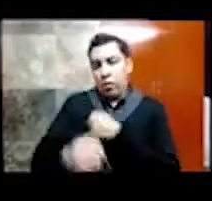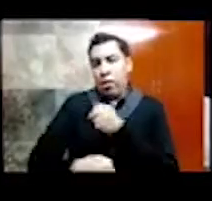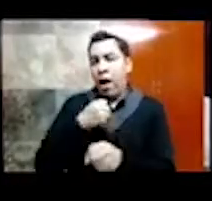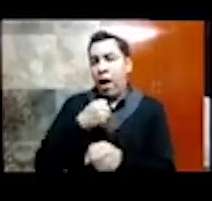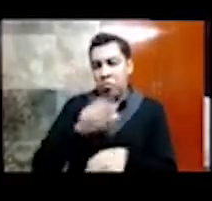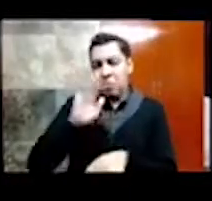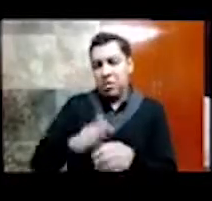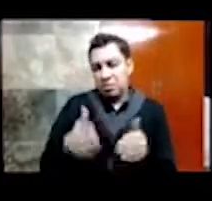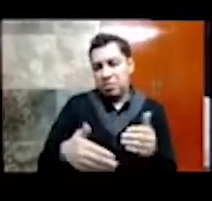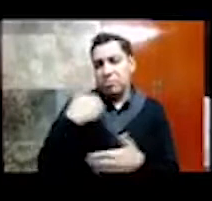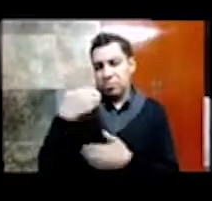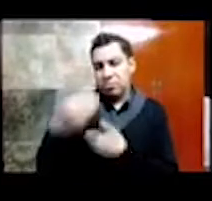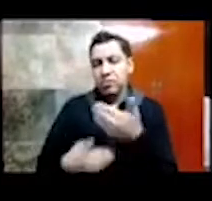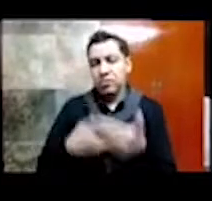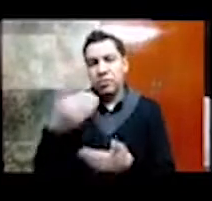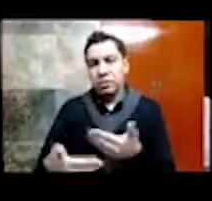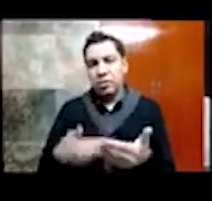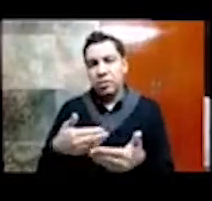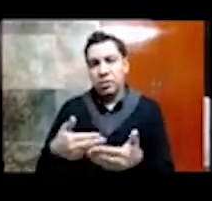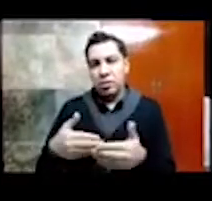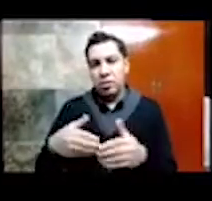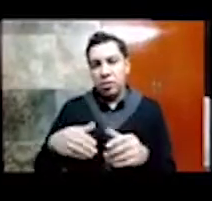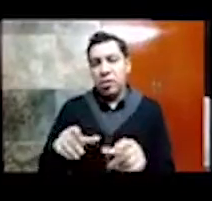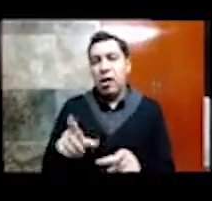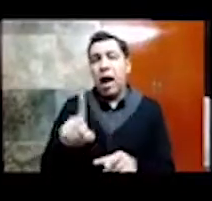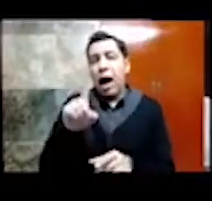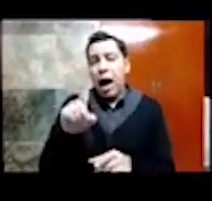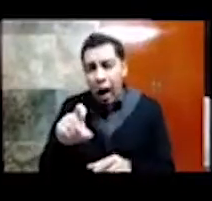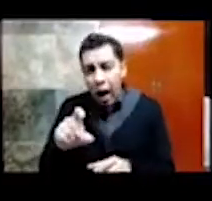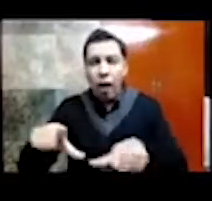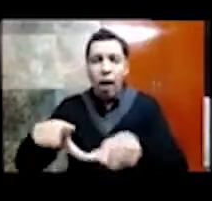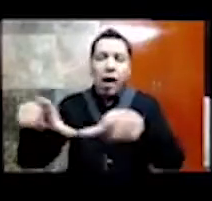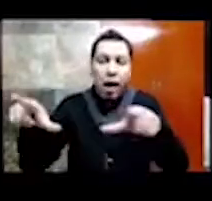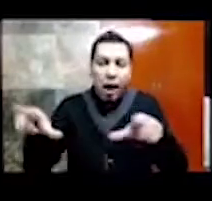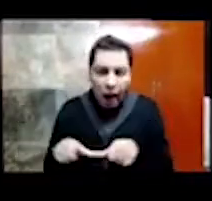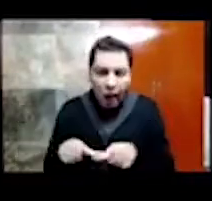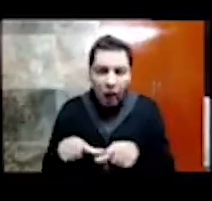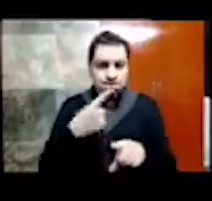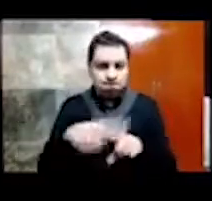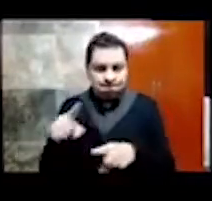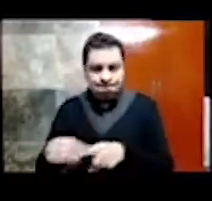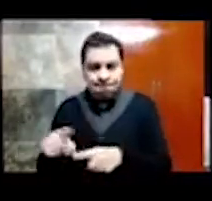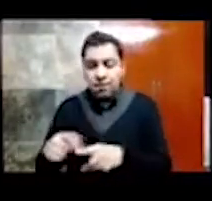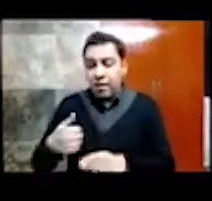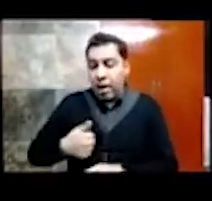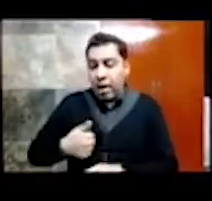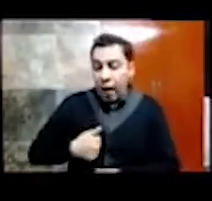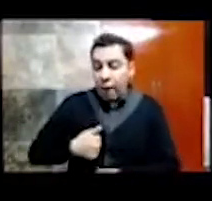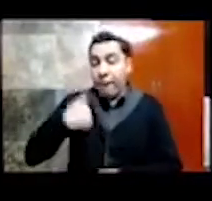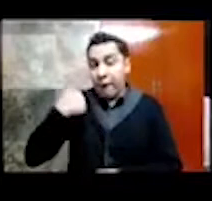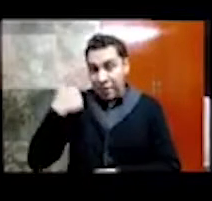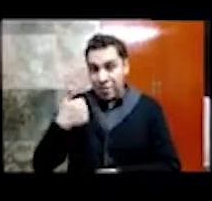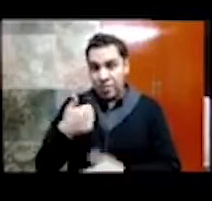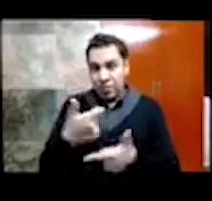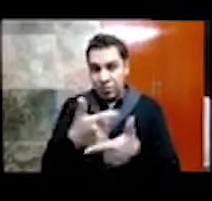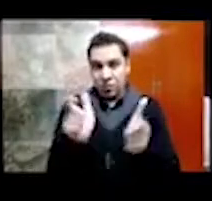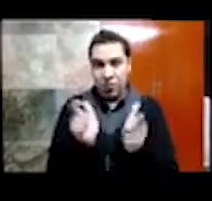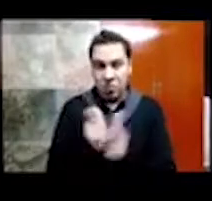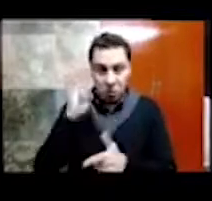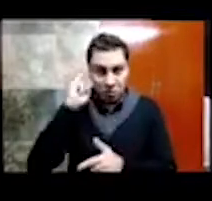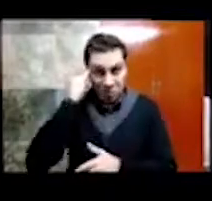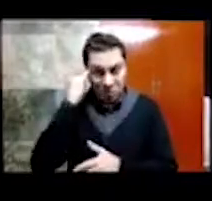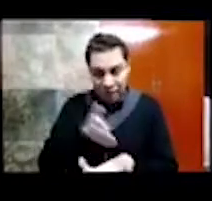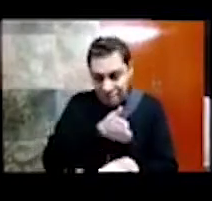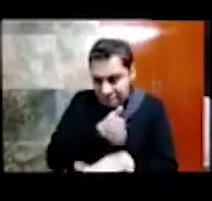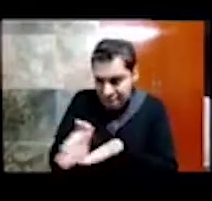se ocupan sistemáticamente. La cuenca de México tiene la presencia humana de varias